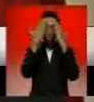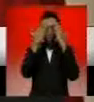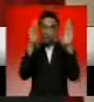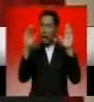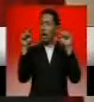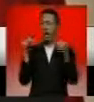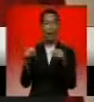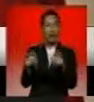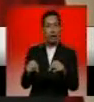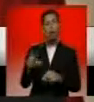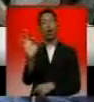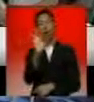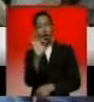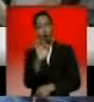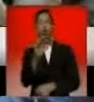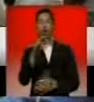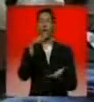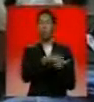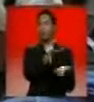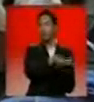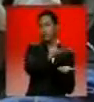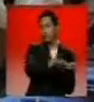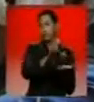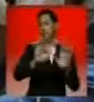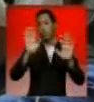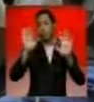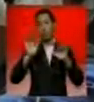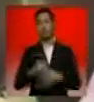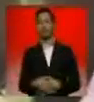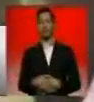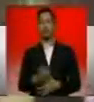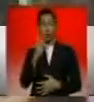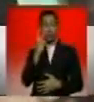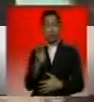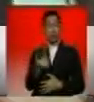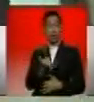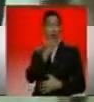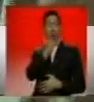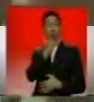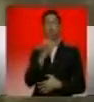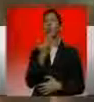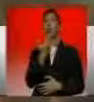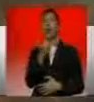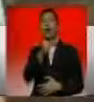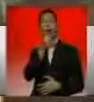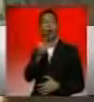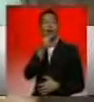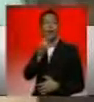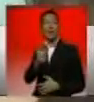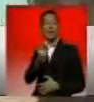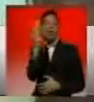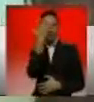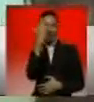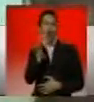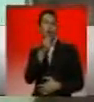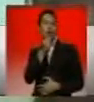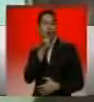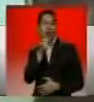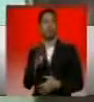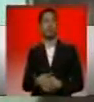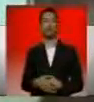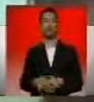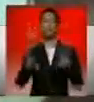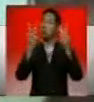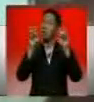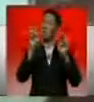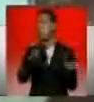aquí o en la imprenta. Ochoa aseguró además que notó el error durante una entrevista con un medio de comunicación nacional. Un tema de imprenta,